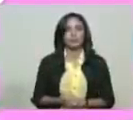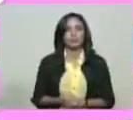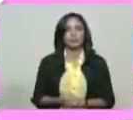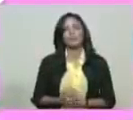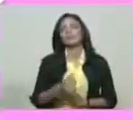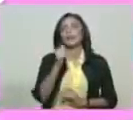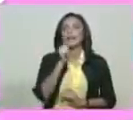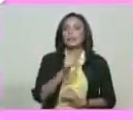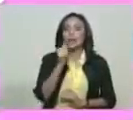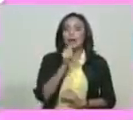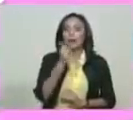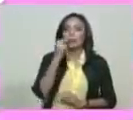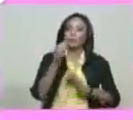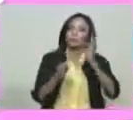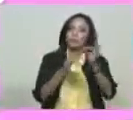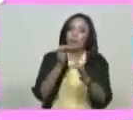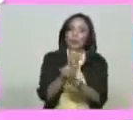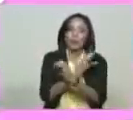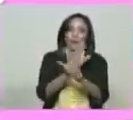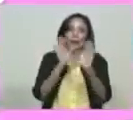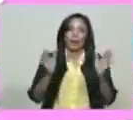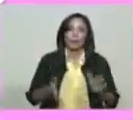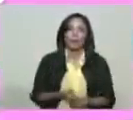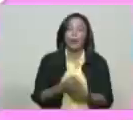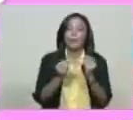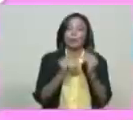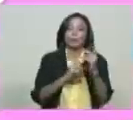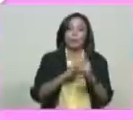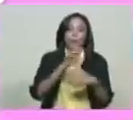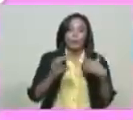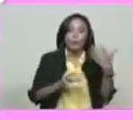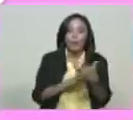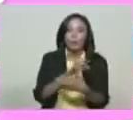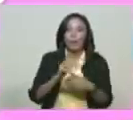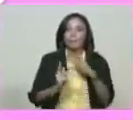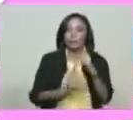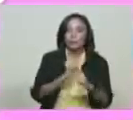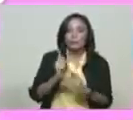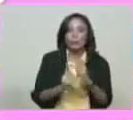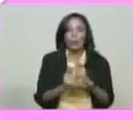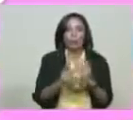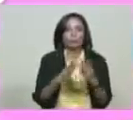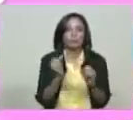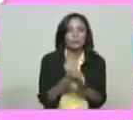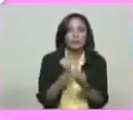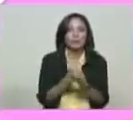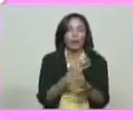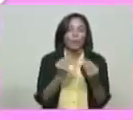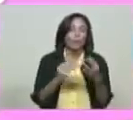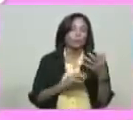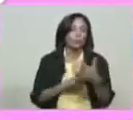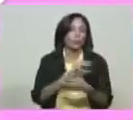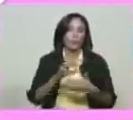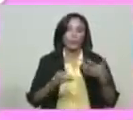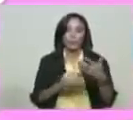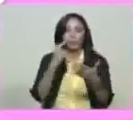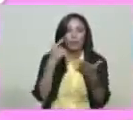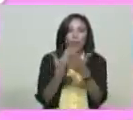noche. Los problemas de producción y productividad, compañeros de la clase obrera, tiene que ver con ustedes.